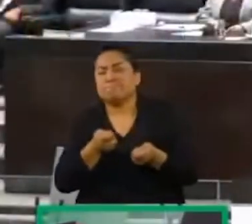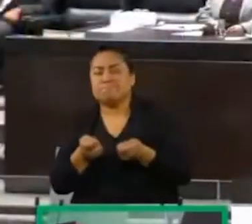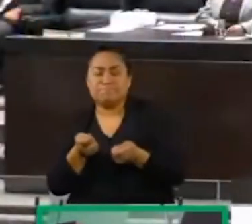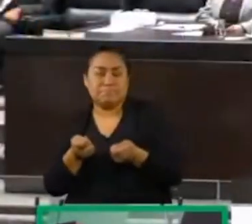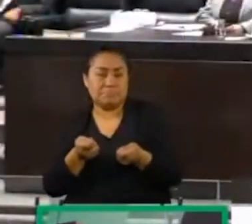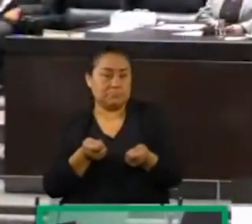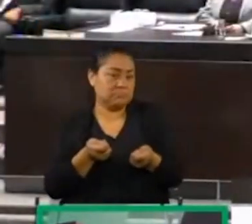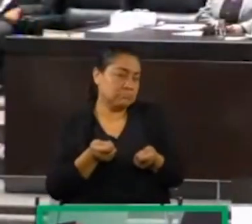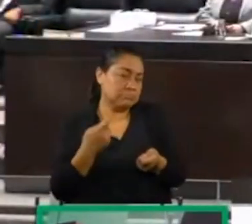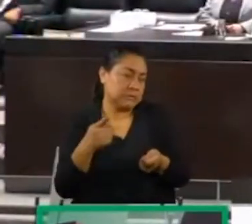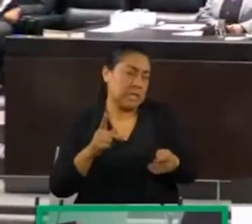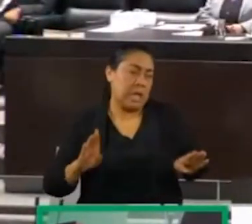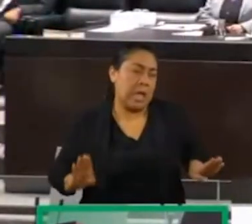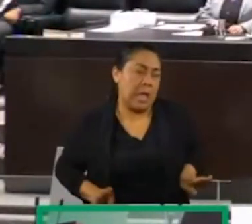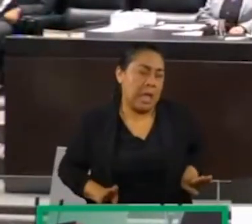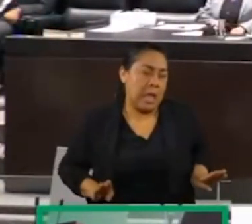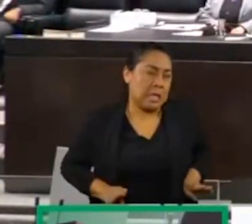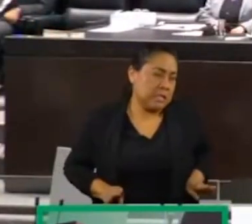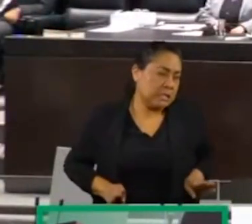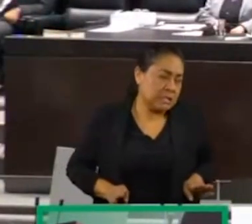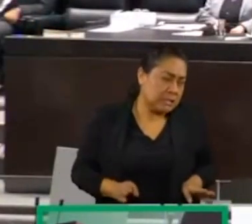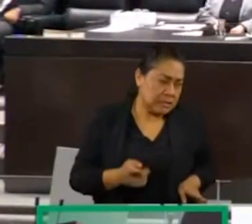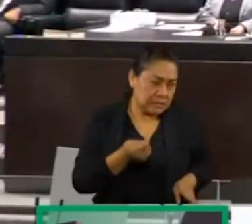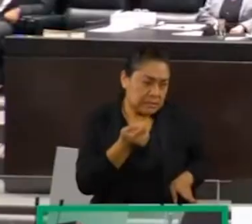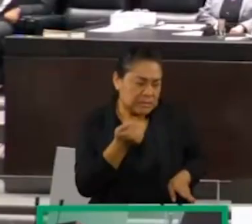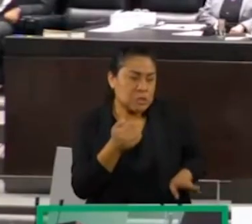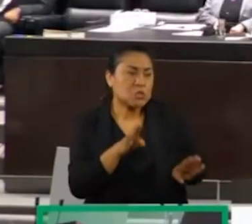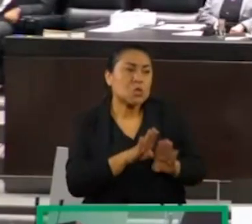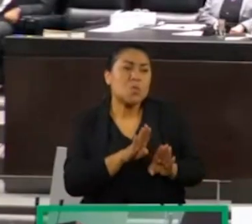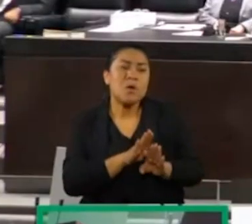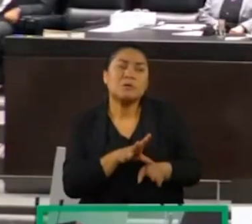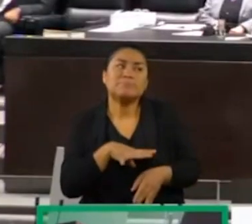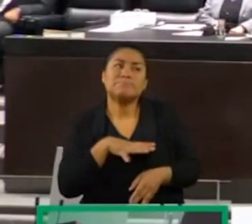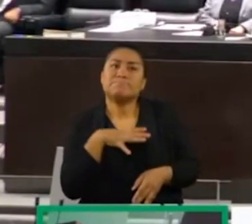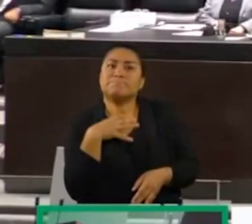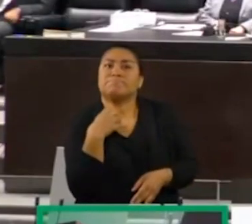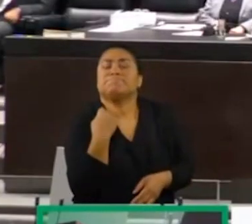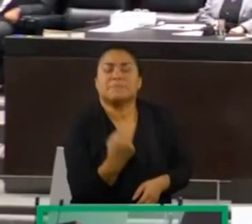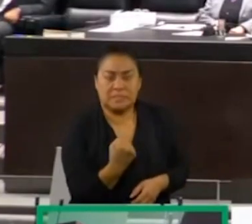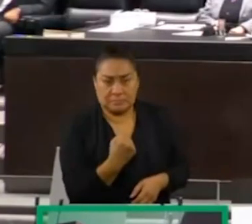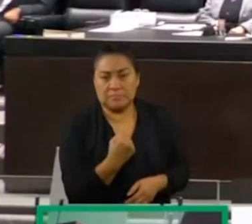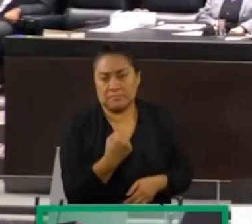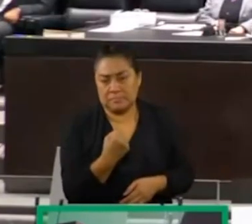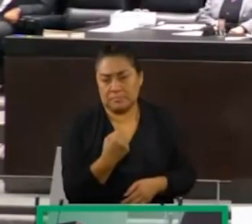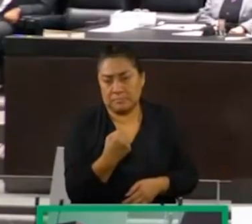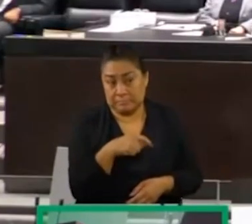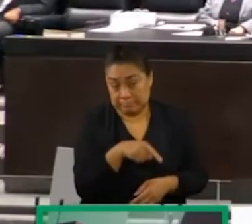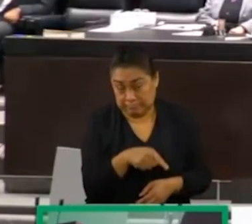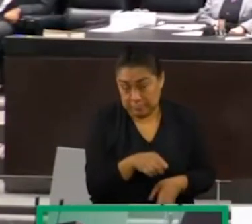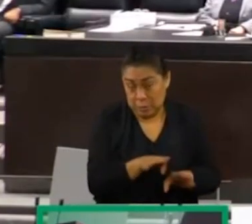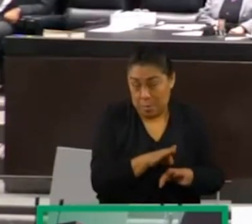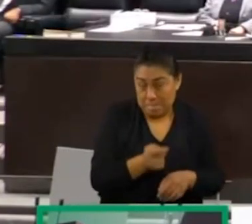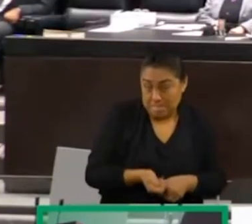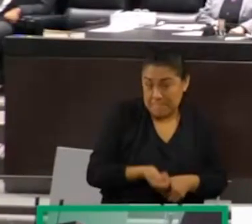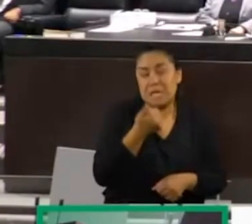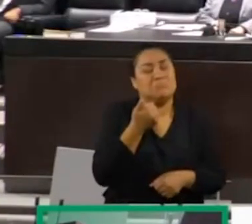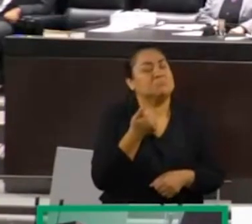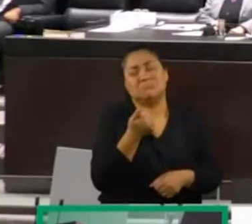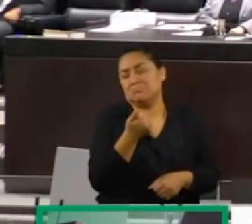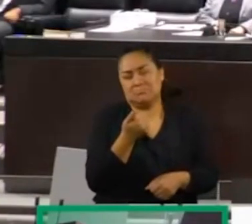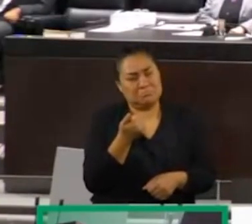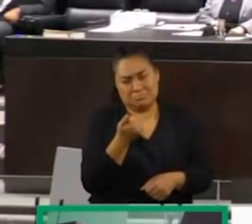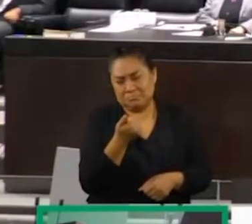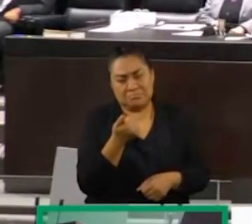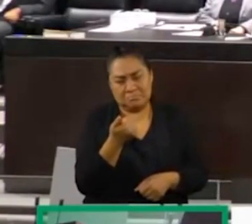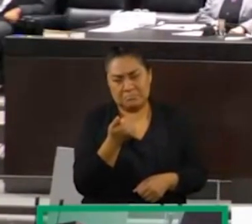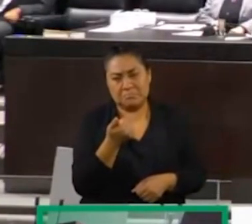rasgos de autoritarismo total. Y digo que no es un hecho aislado porque